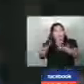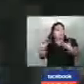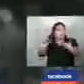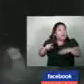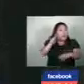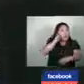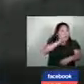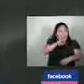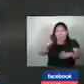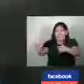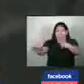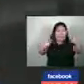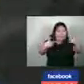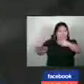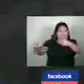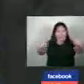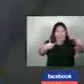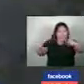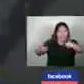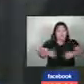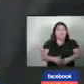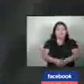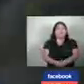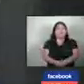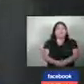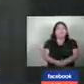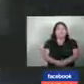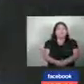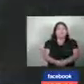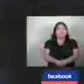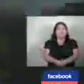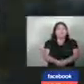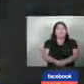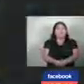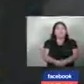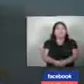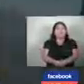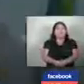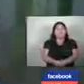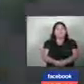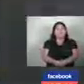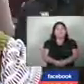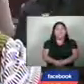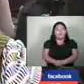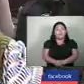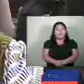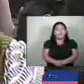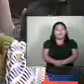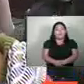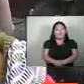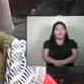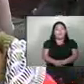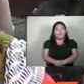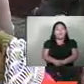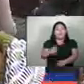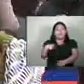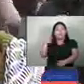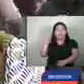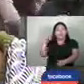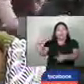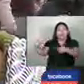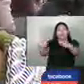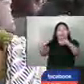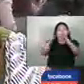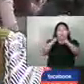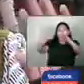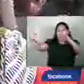presenciado dos tiroteos. Está la balacera ahorita aquí a un lado del agape. Hubo disparos que cayeron dentro